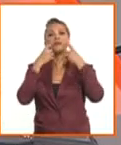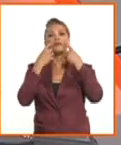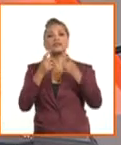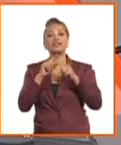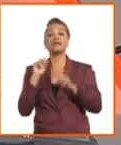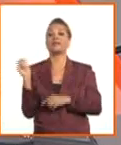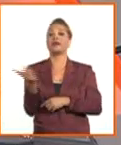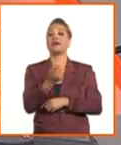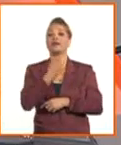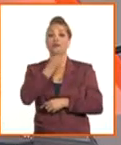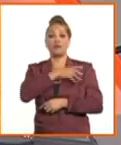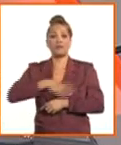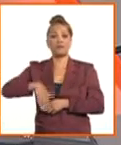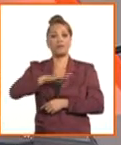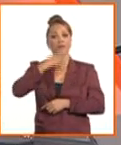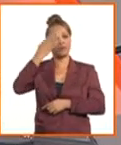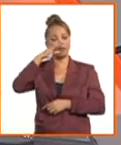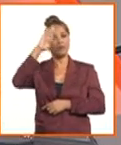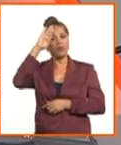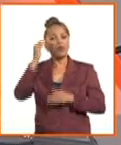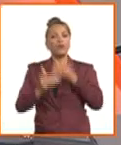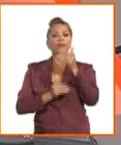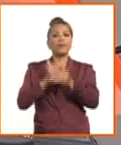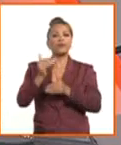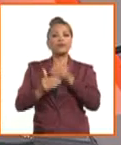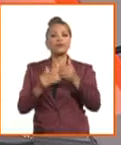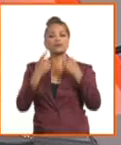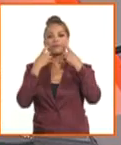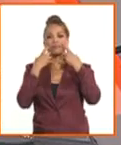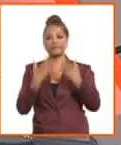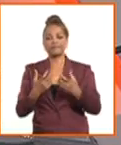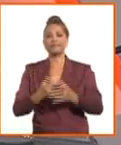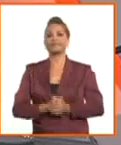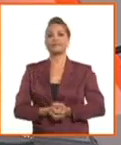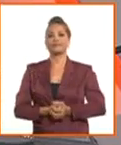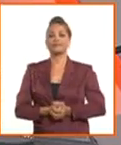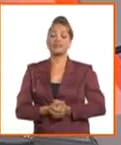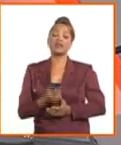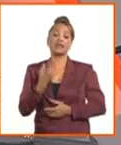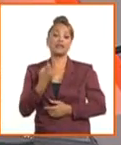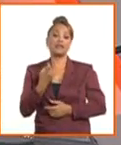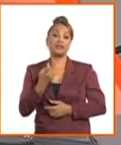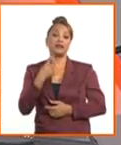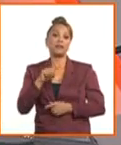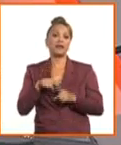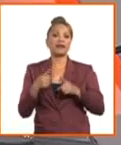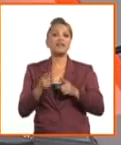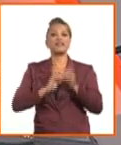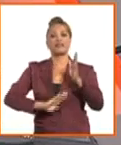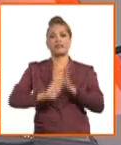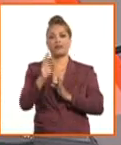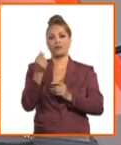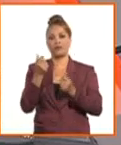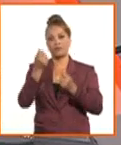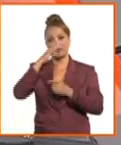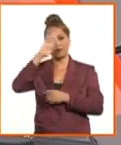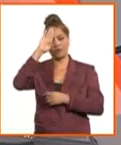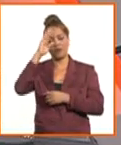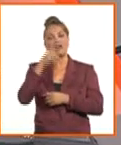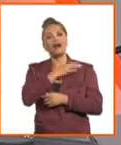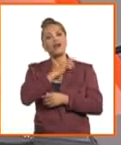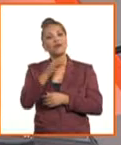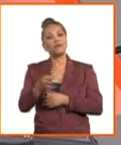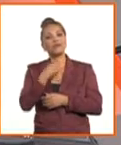nuestro pueblo, de un proceso significativo, sin duda, y necesario para el desarrollo de la economía cubana. Así que los invito a que nos